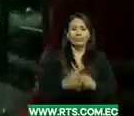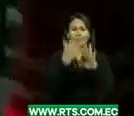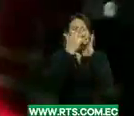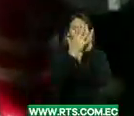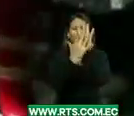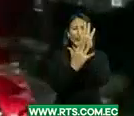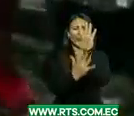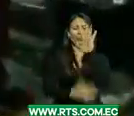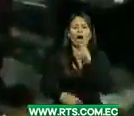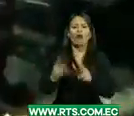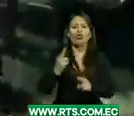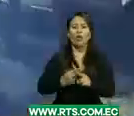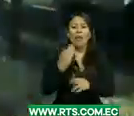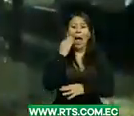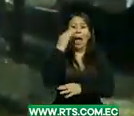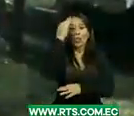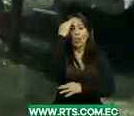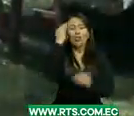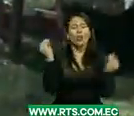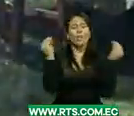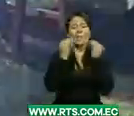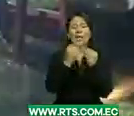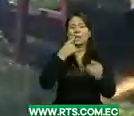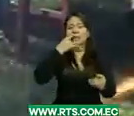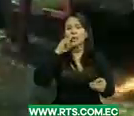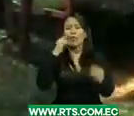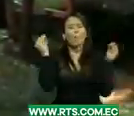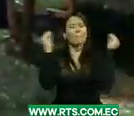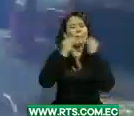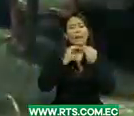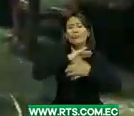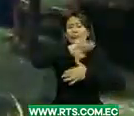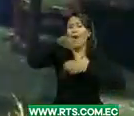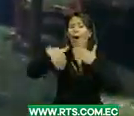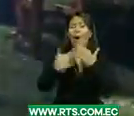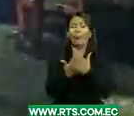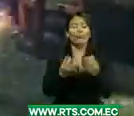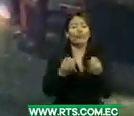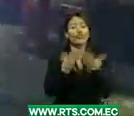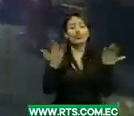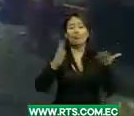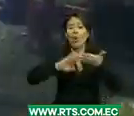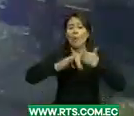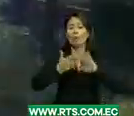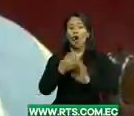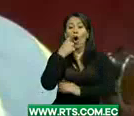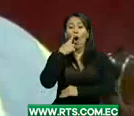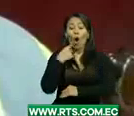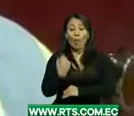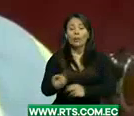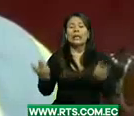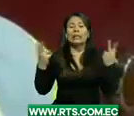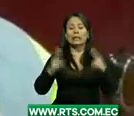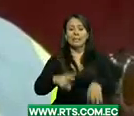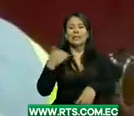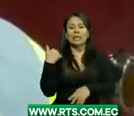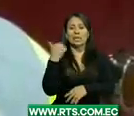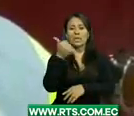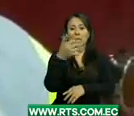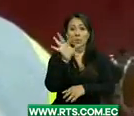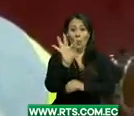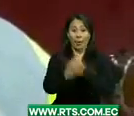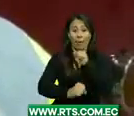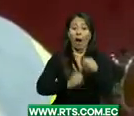de heridos nombra a más adultos y niños que sufrieron graves heridas. Tuvimos también un señor de sexo masculino de 19 años de